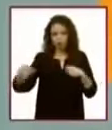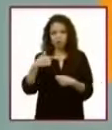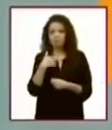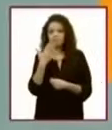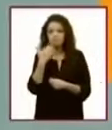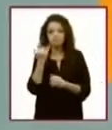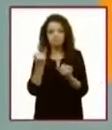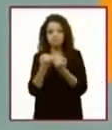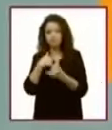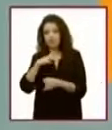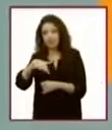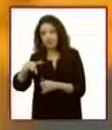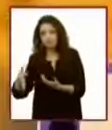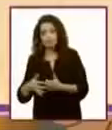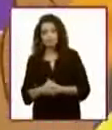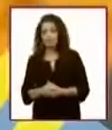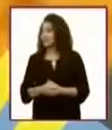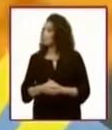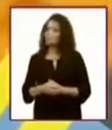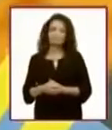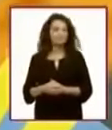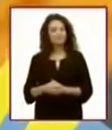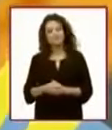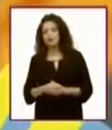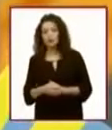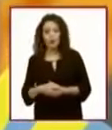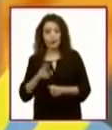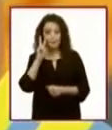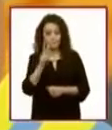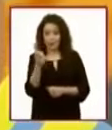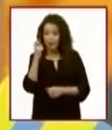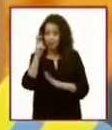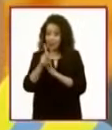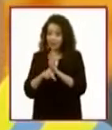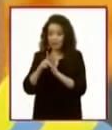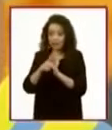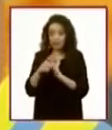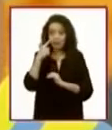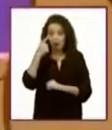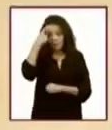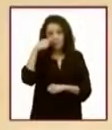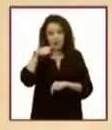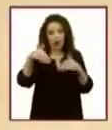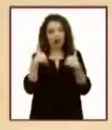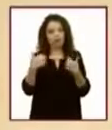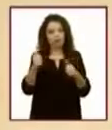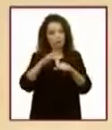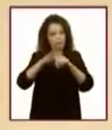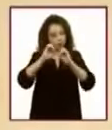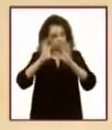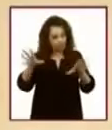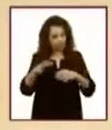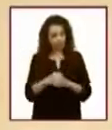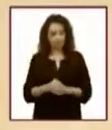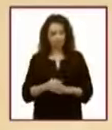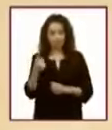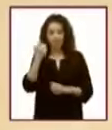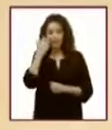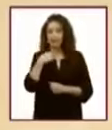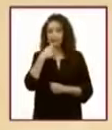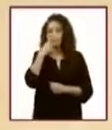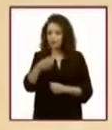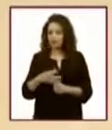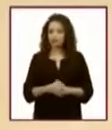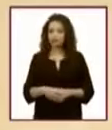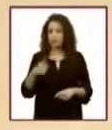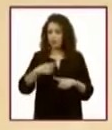No, Mateo. Mira, este video es para que entiendas a qué me refiero. En toda actividad humana